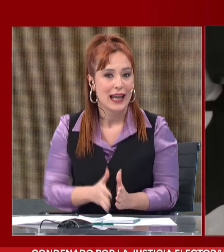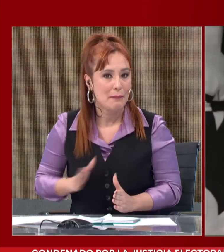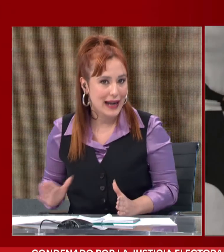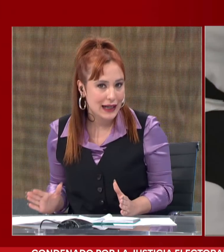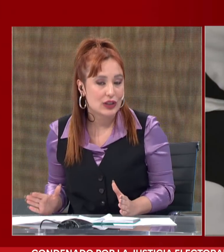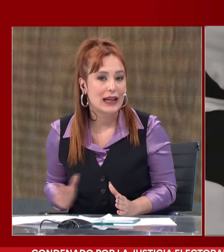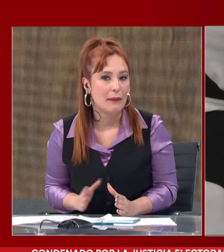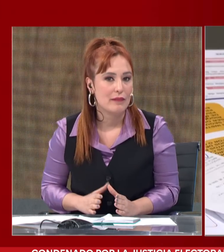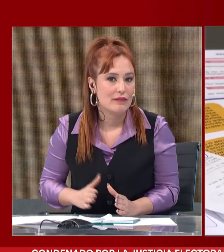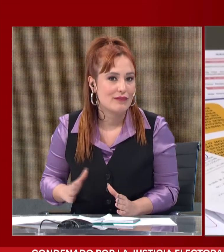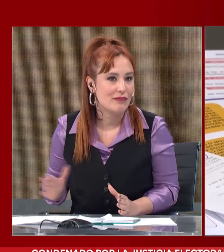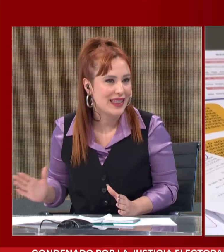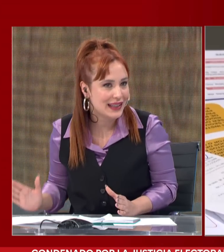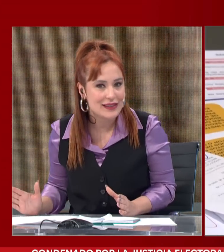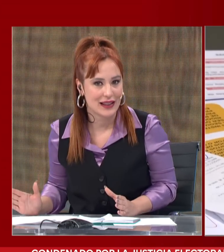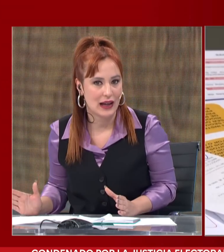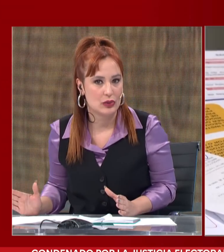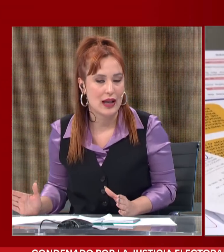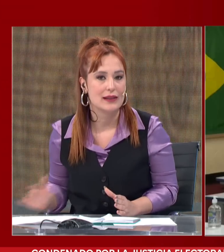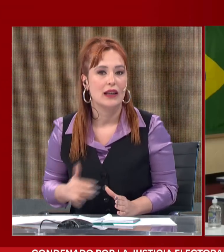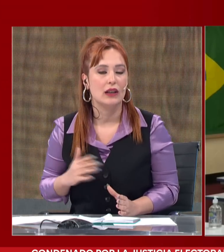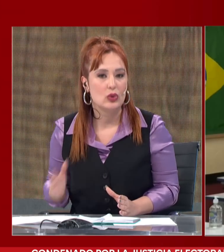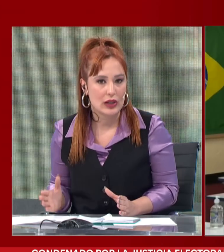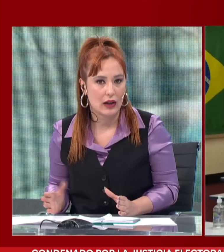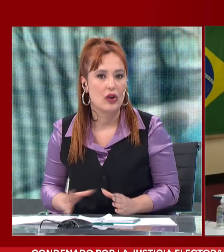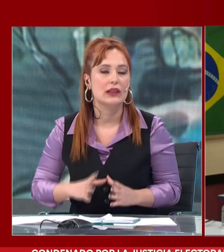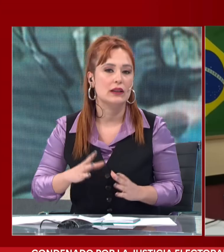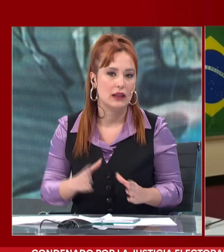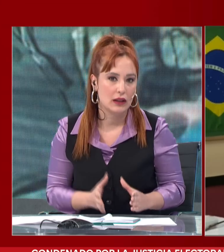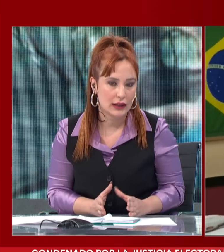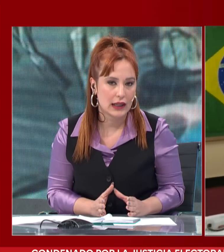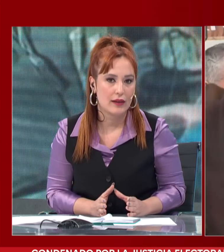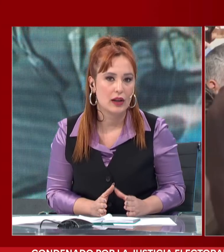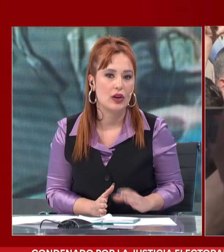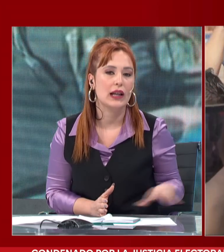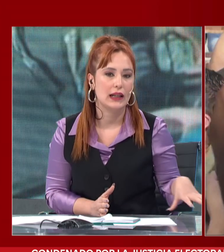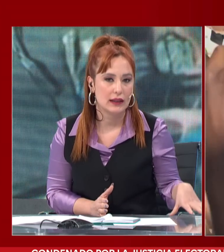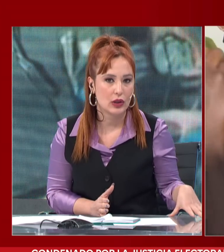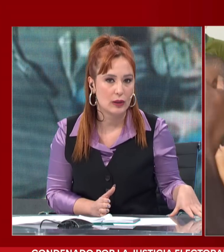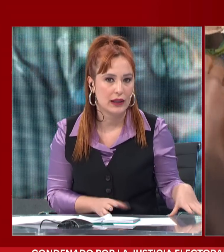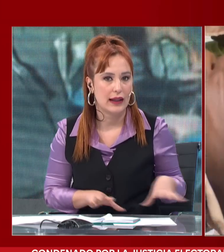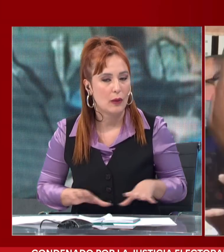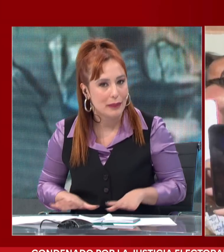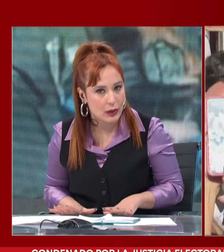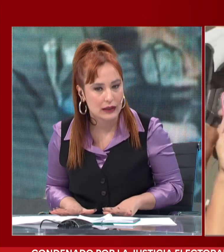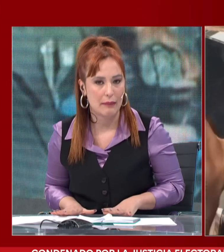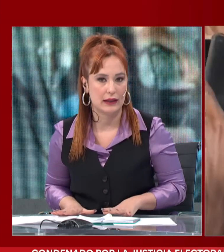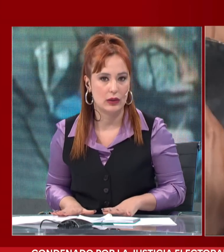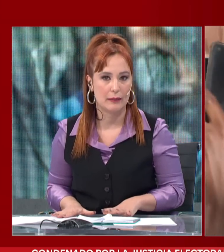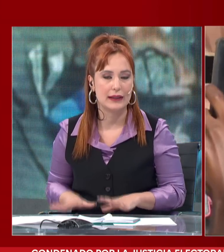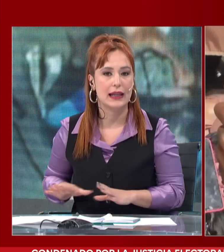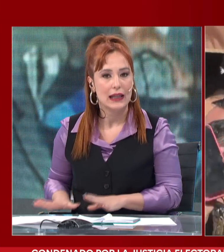electoral. En paralelo tiene más de 15 causas, incluso en la Corte y lo que tiene que ver con el intento de golpe de Estado. Pero